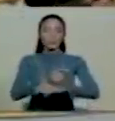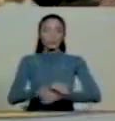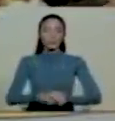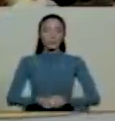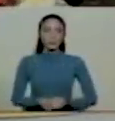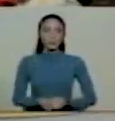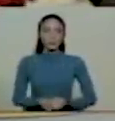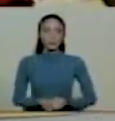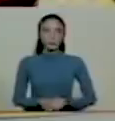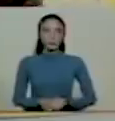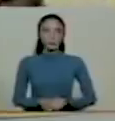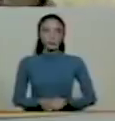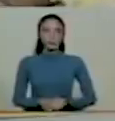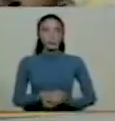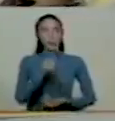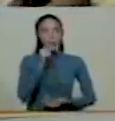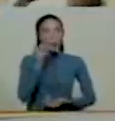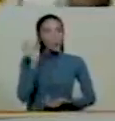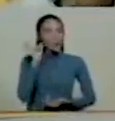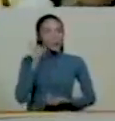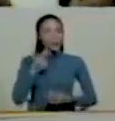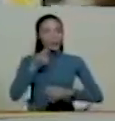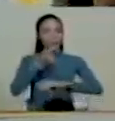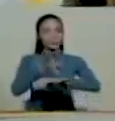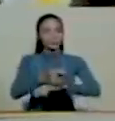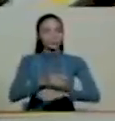en buen momento, muchachas y muchachos,